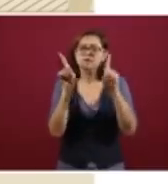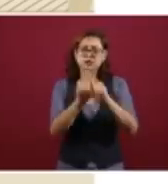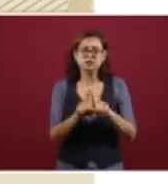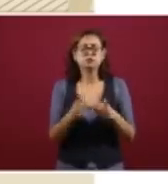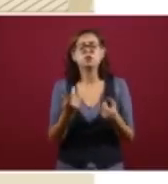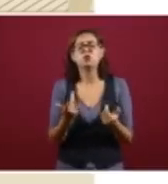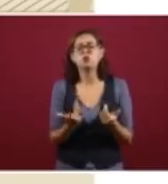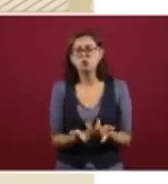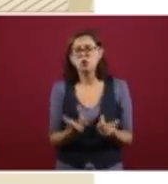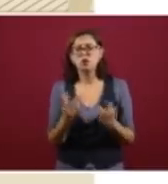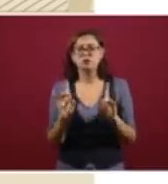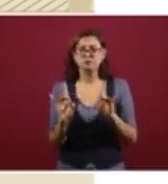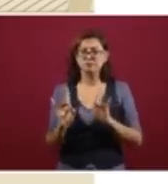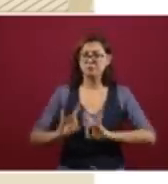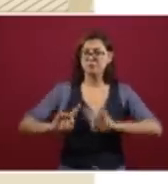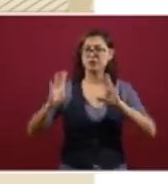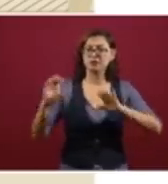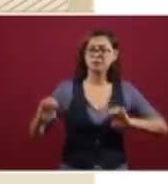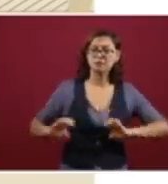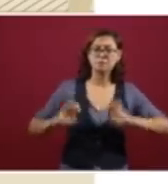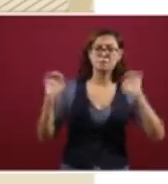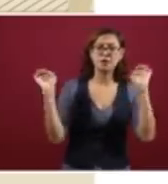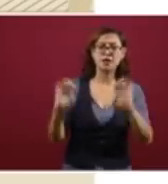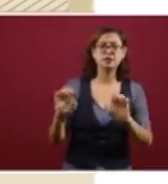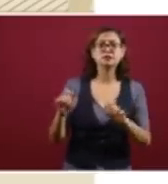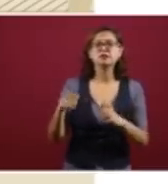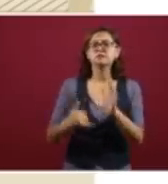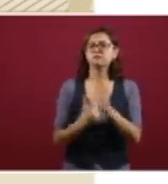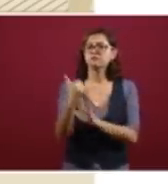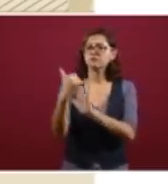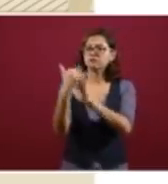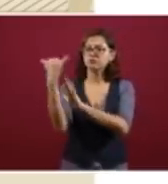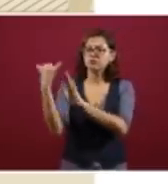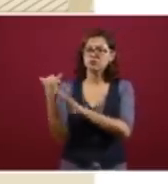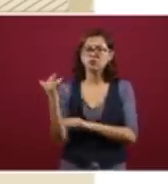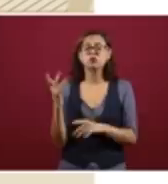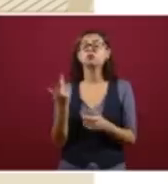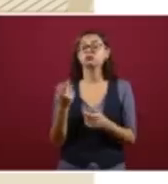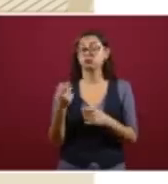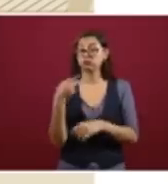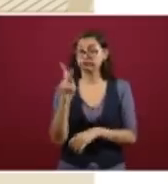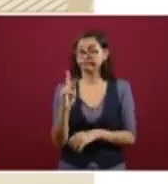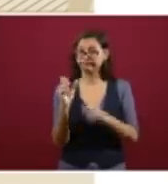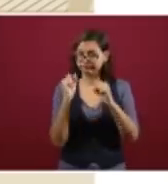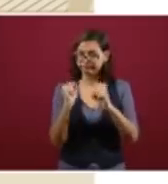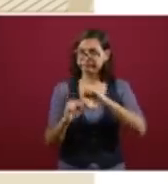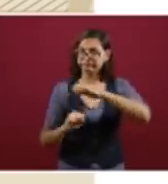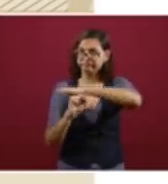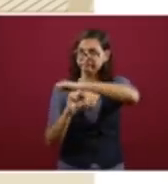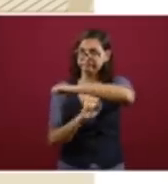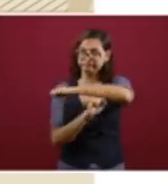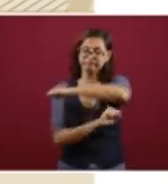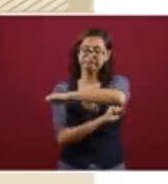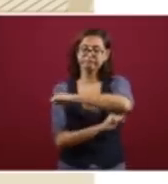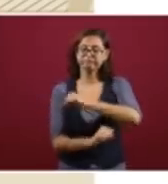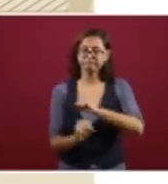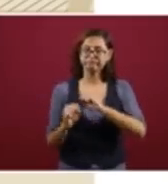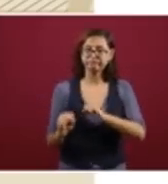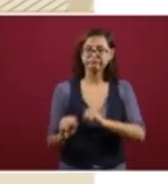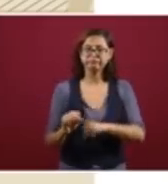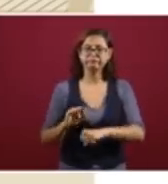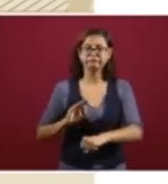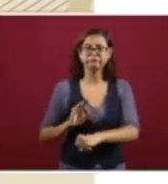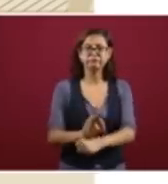para la construcción emergentes para garantizar la seguridad estructural de todo lo que se está reconstruyendo. Se